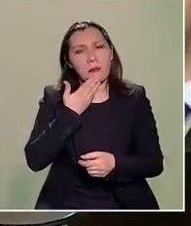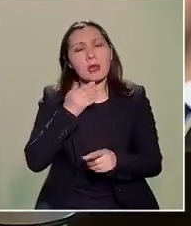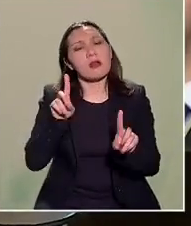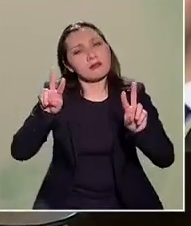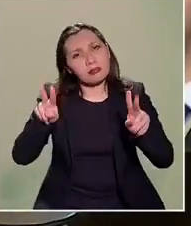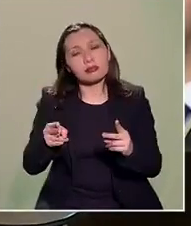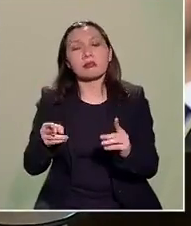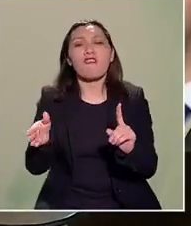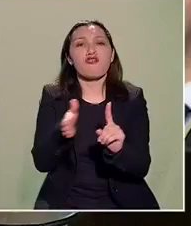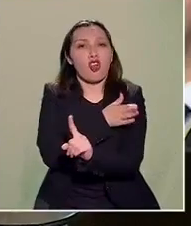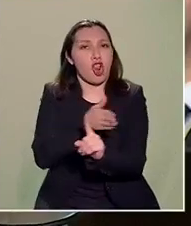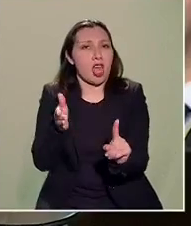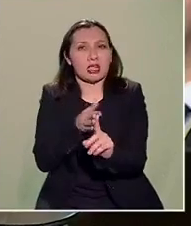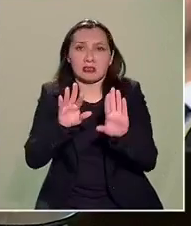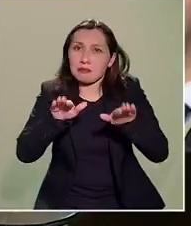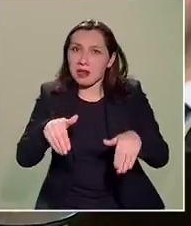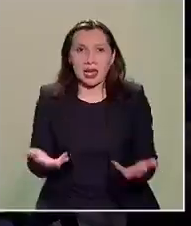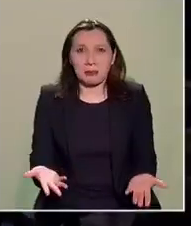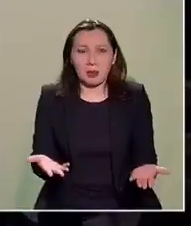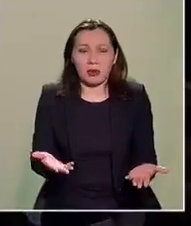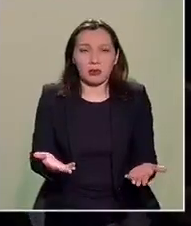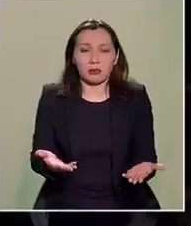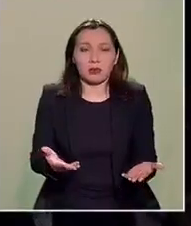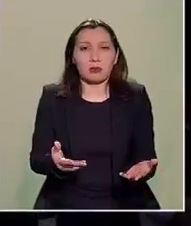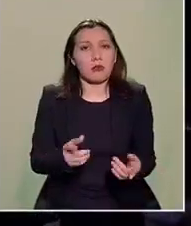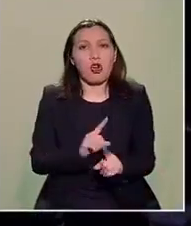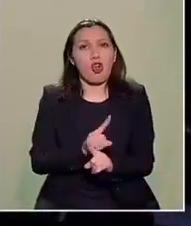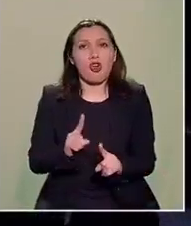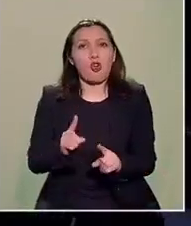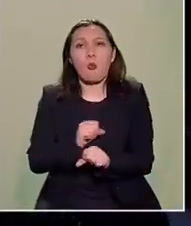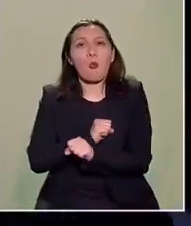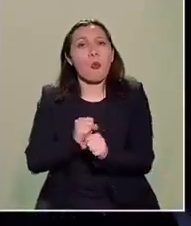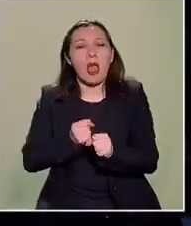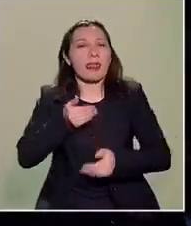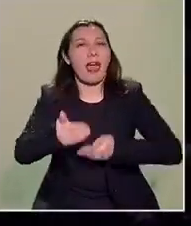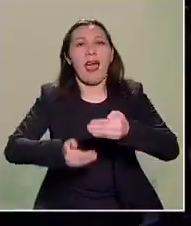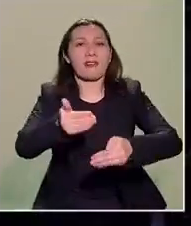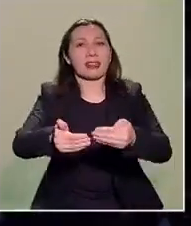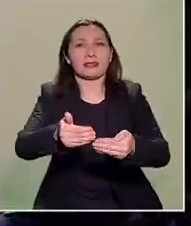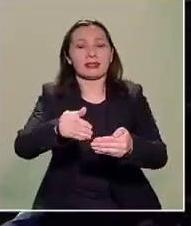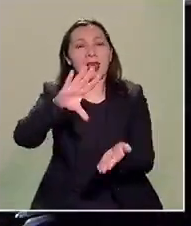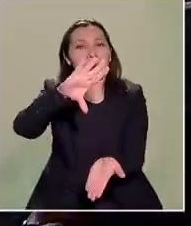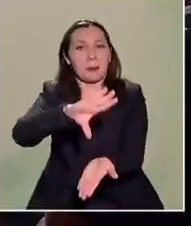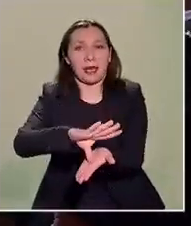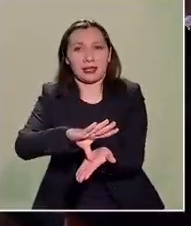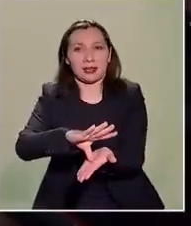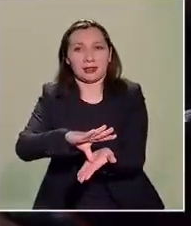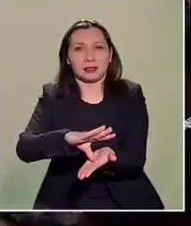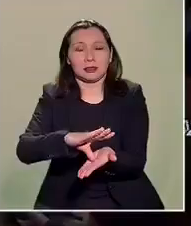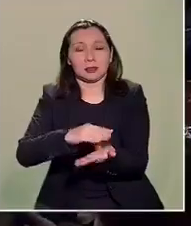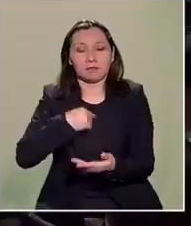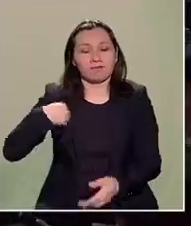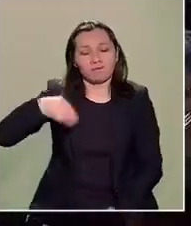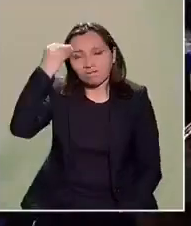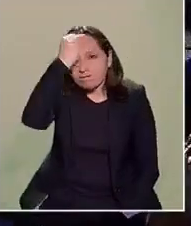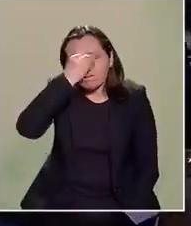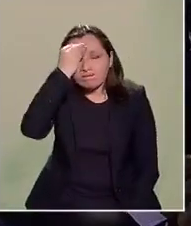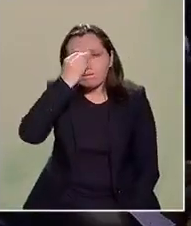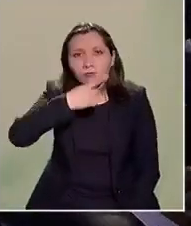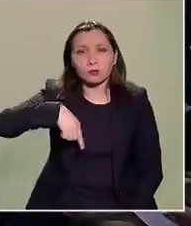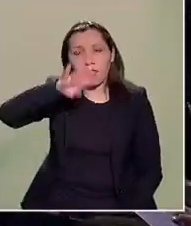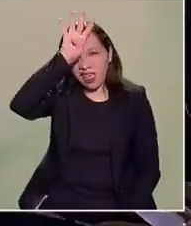violencia no nos deja avanzar como país nos preocupa como